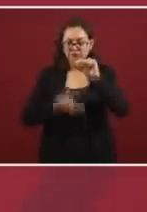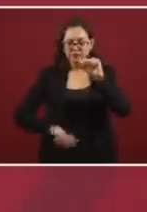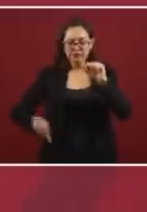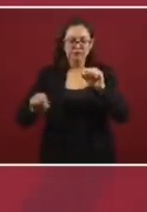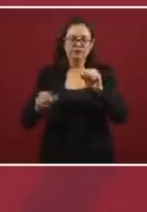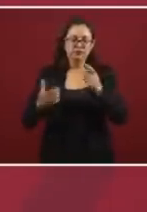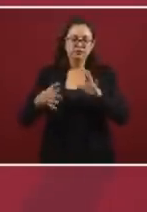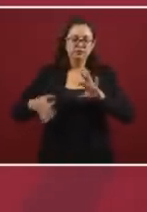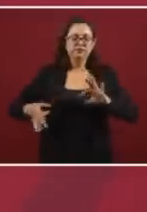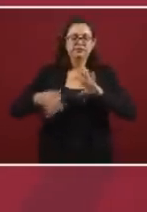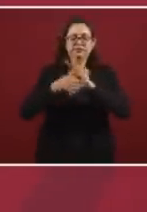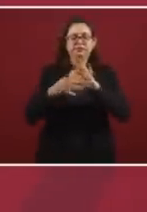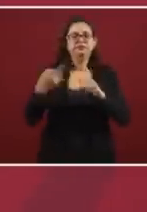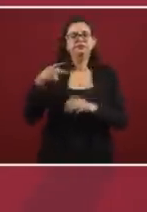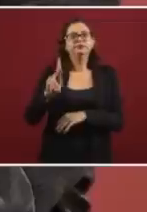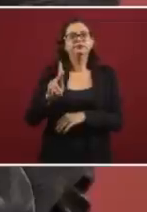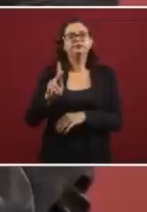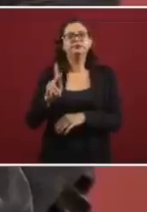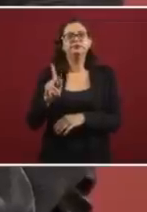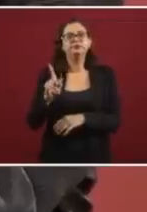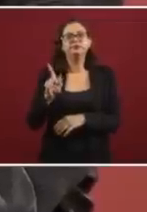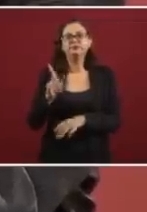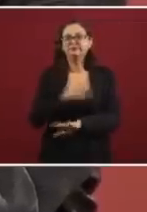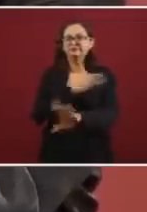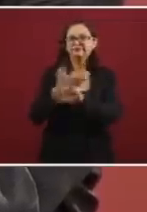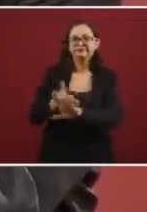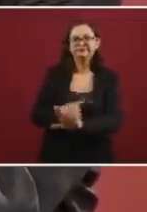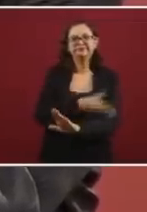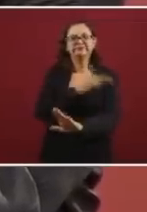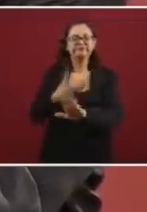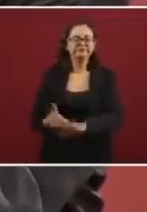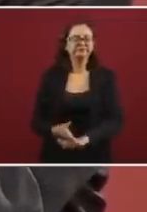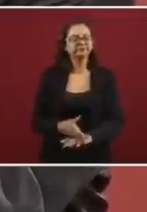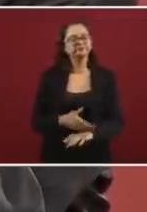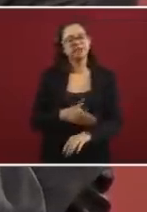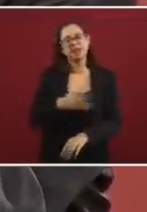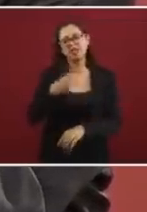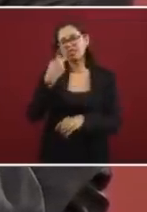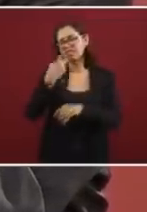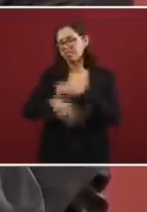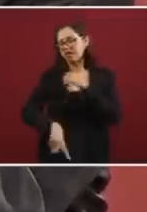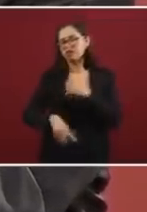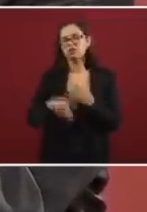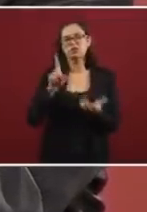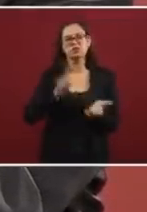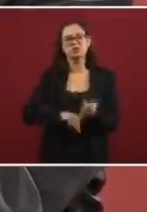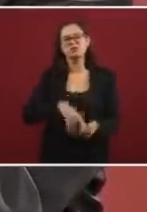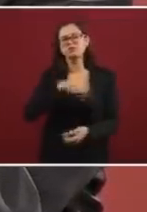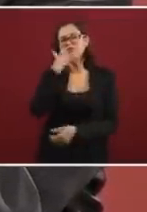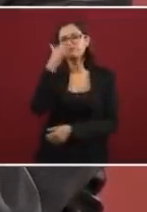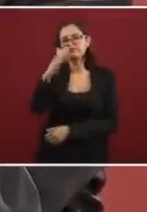más afectada por la corrupción